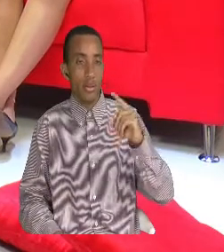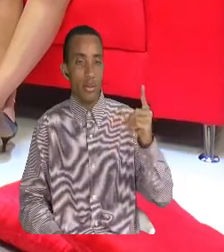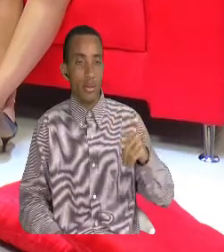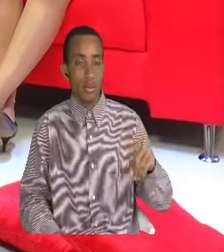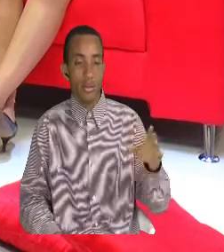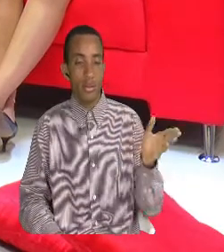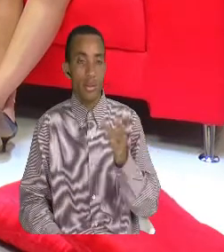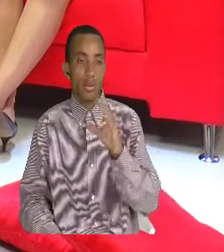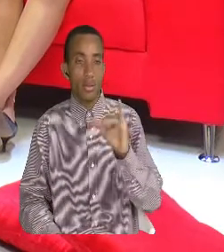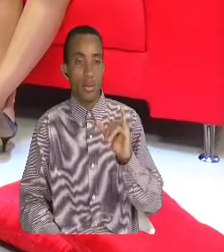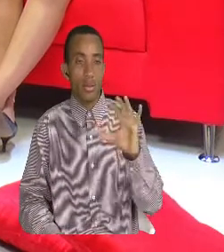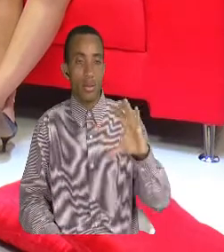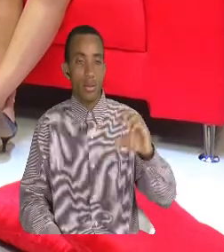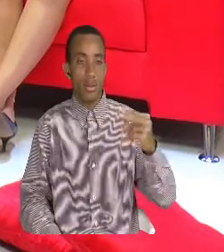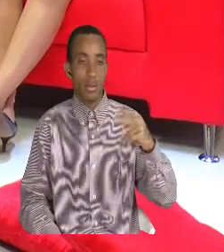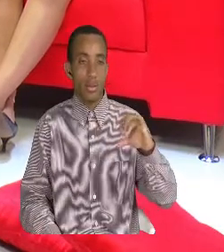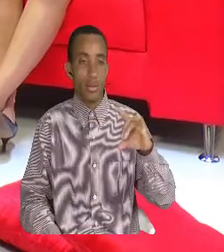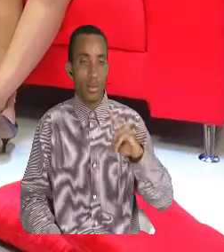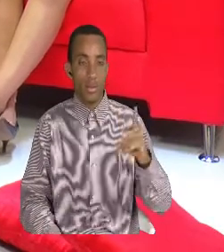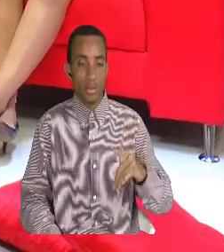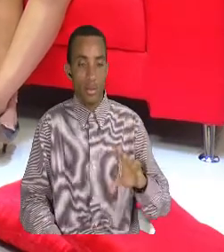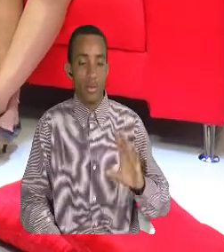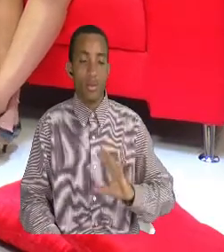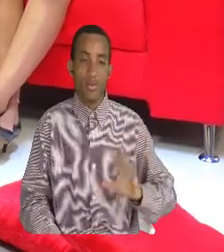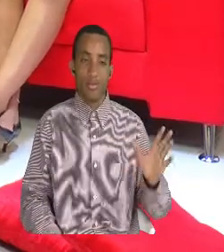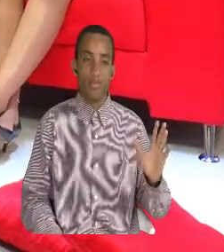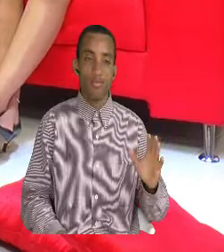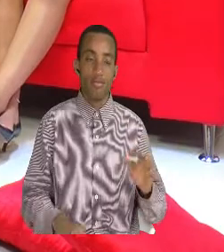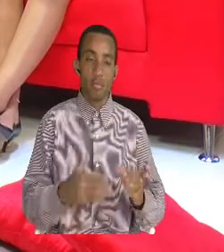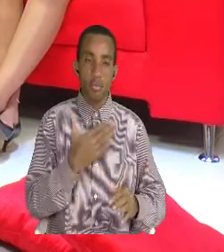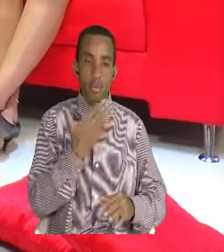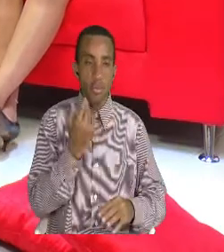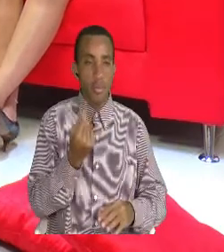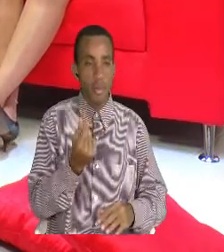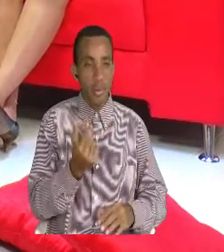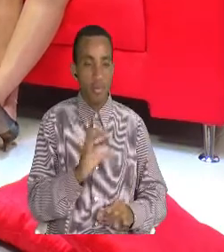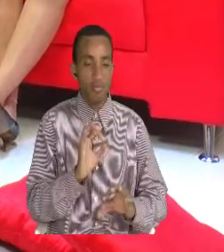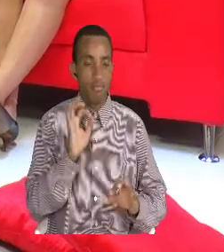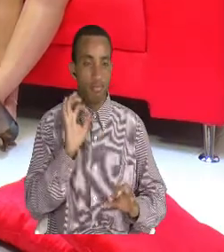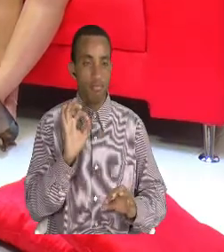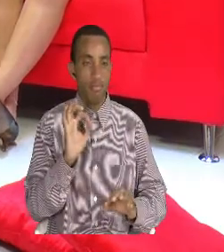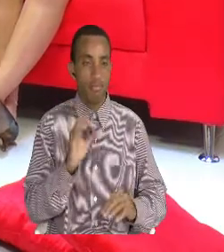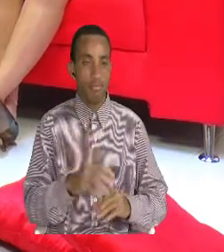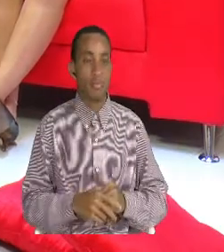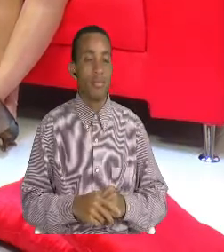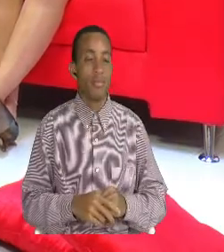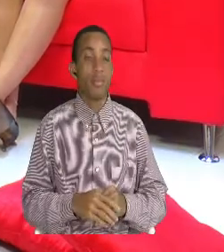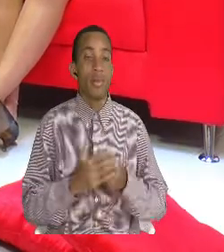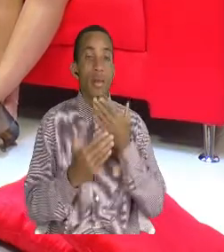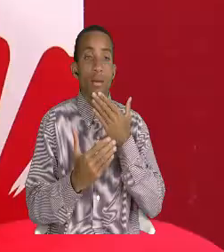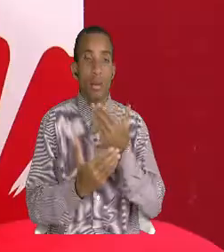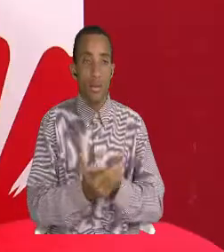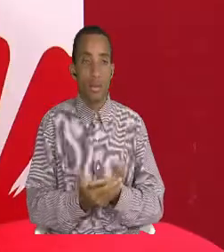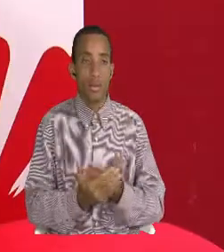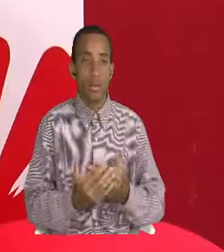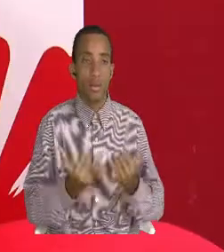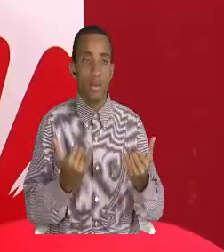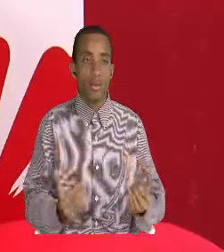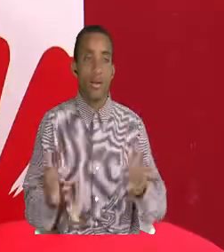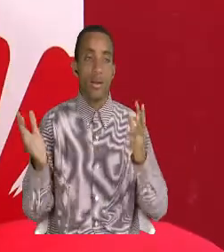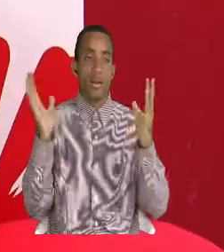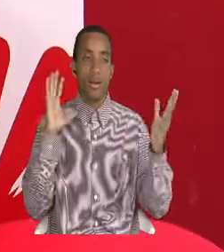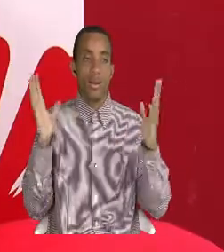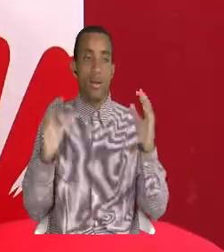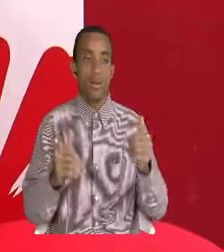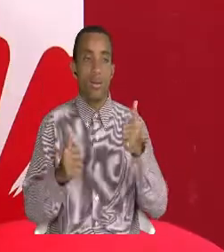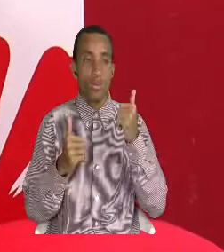número 967, porque tenemos las mejores tendencias, los mejores precios y la mejor calidad. Muchas gracias, Marcela, por estar en nuestro programa de hoy y hablarnos de tan